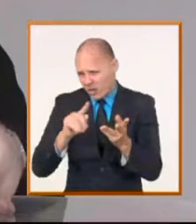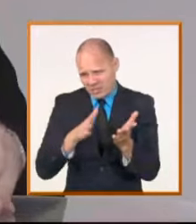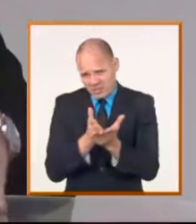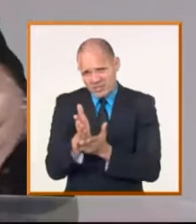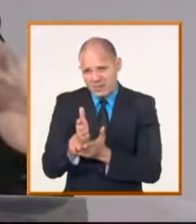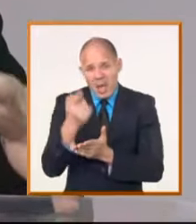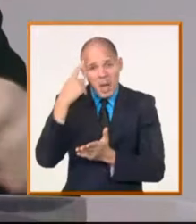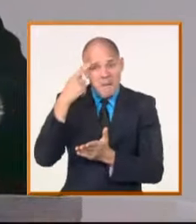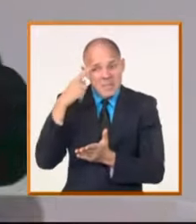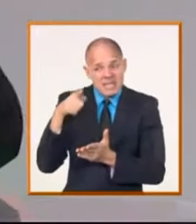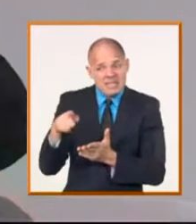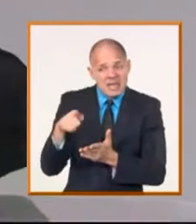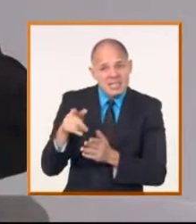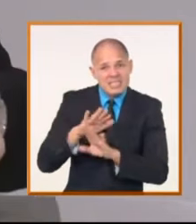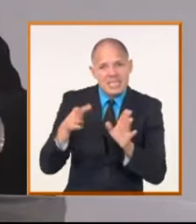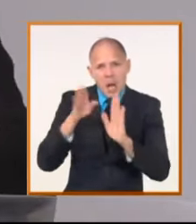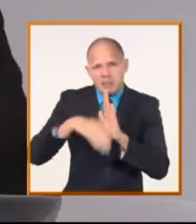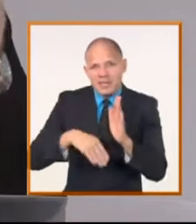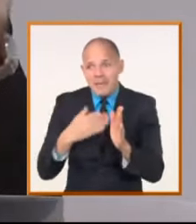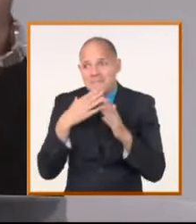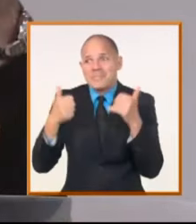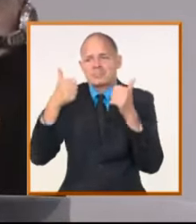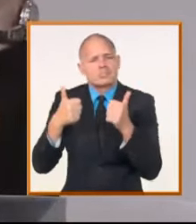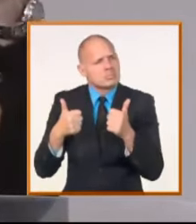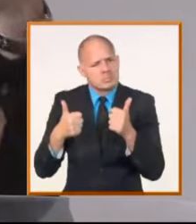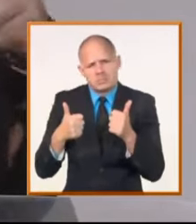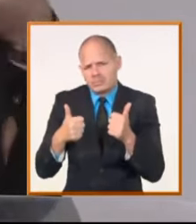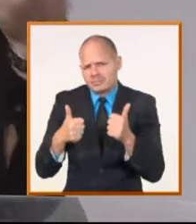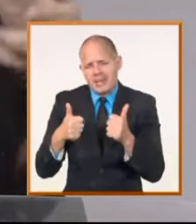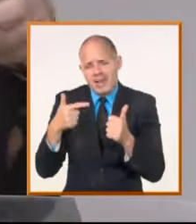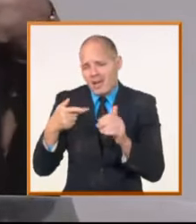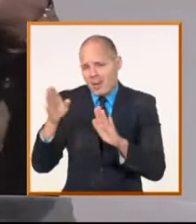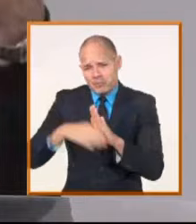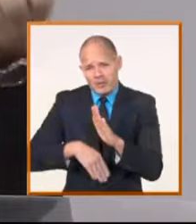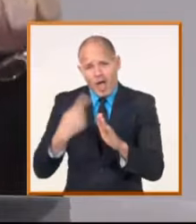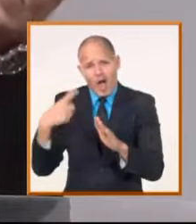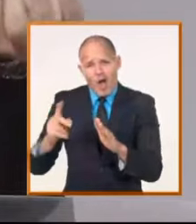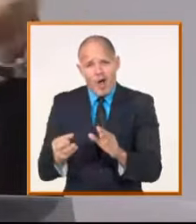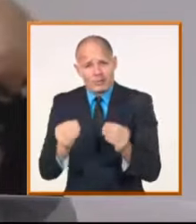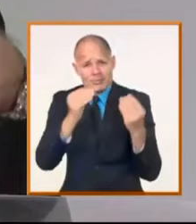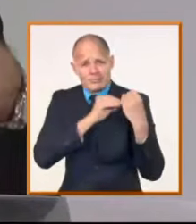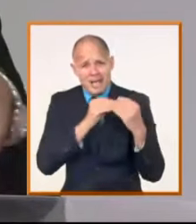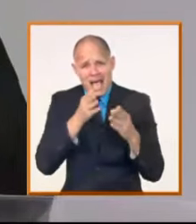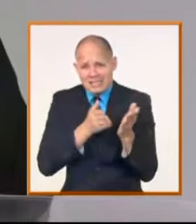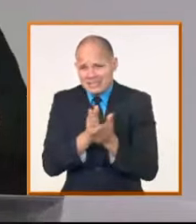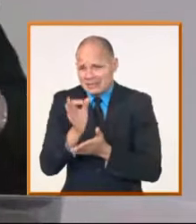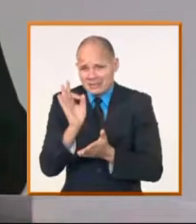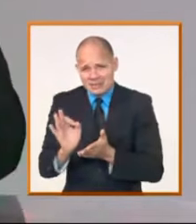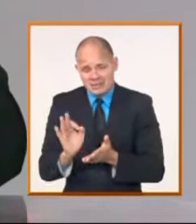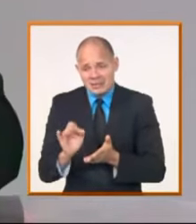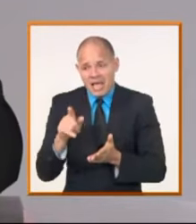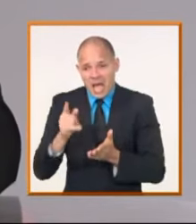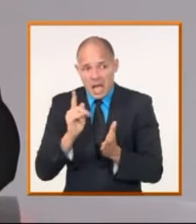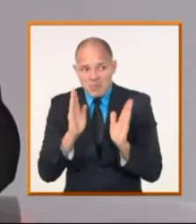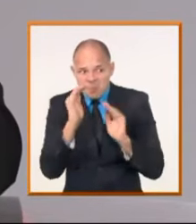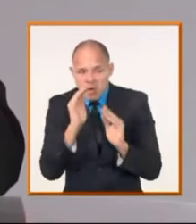Menéndez, ni Marco Rubio, ni Ted Cruz los que estén en ese contexto, ¿no? Porque hay que ver que las figuras de tipo